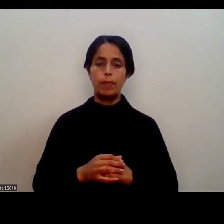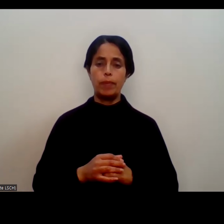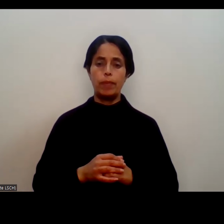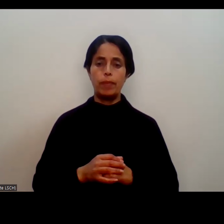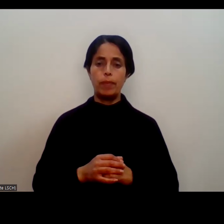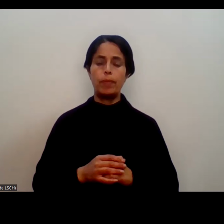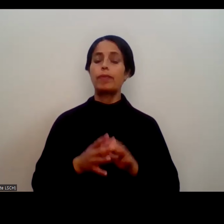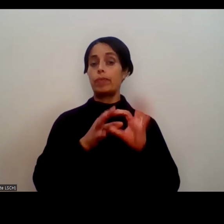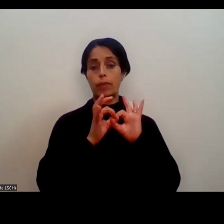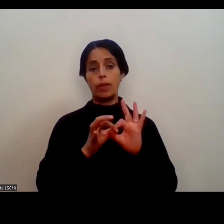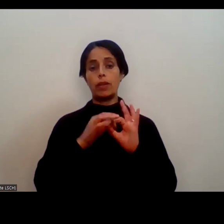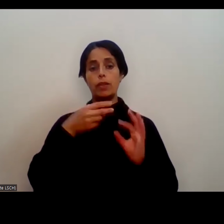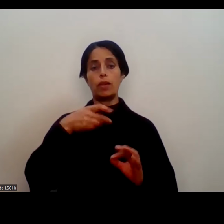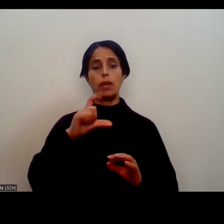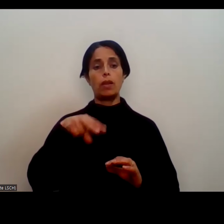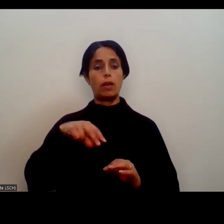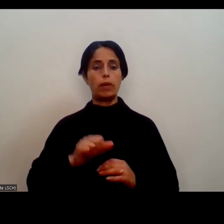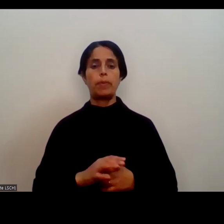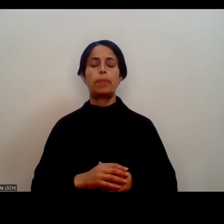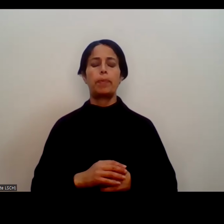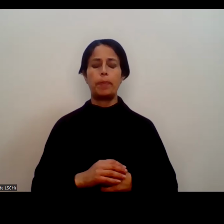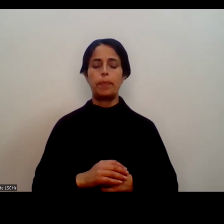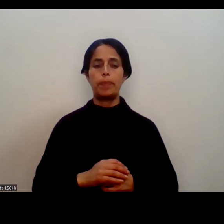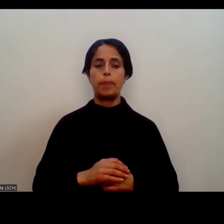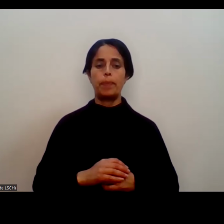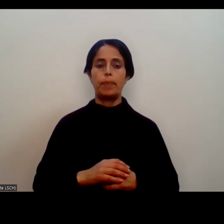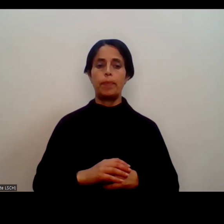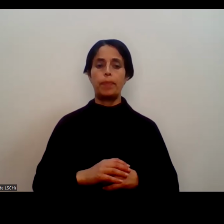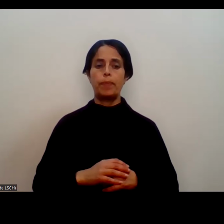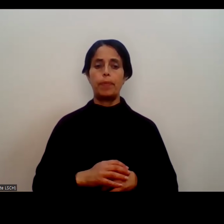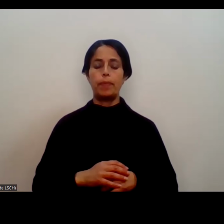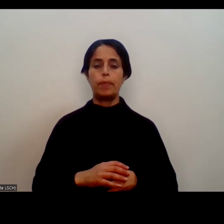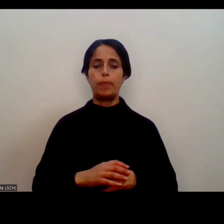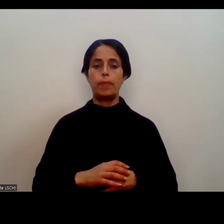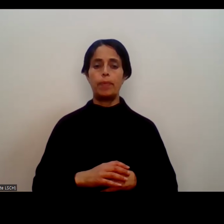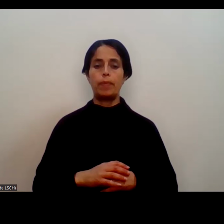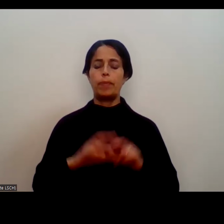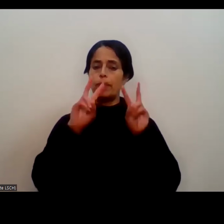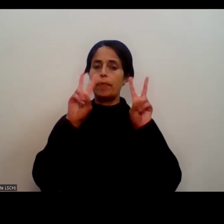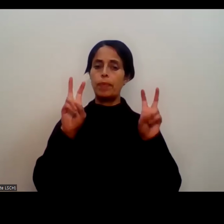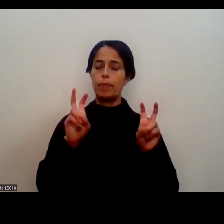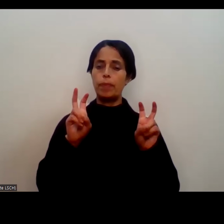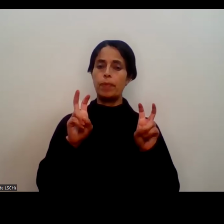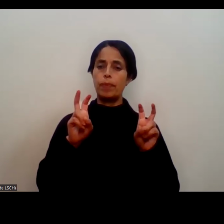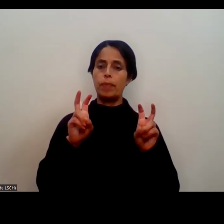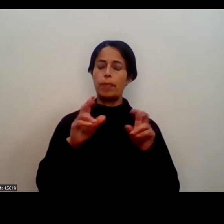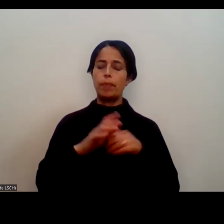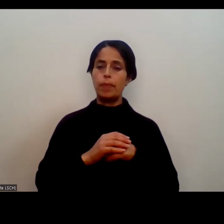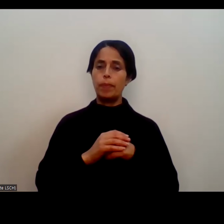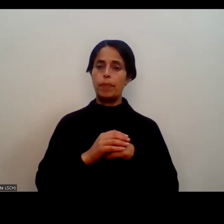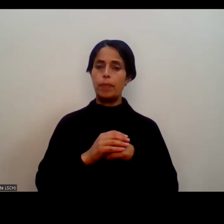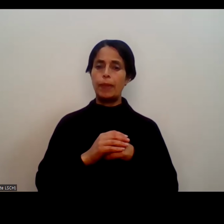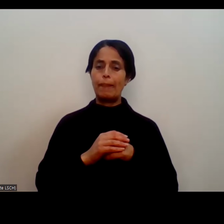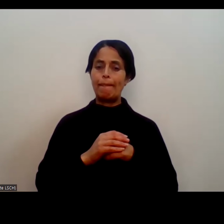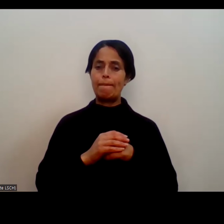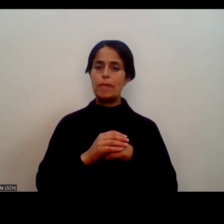Muchas gracias, Elena. Eh, Respecto del consumo